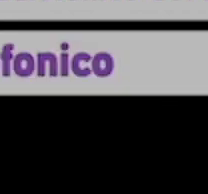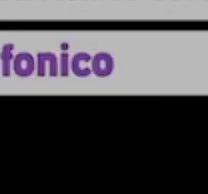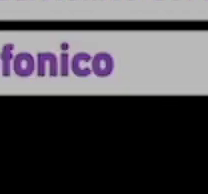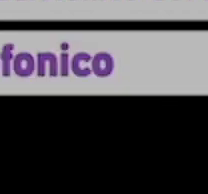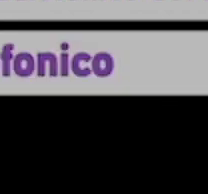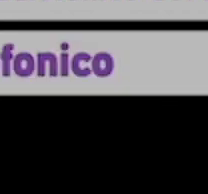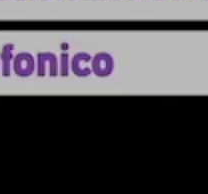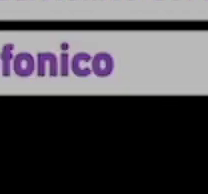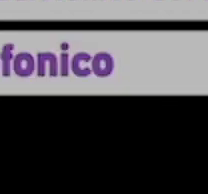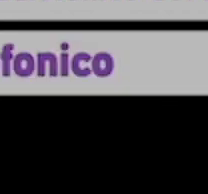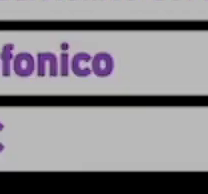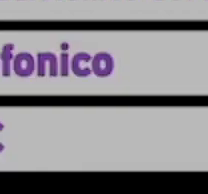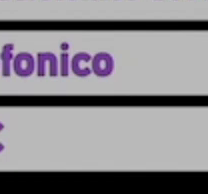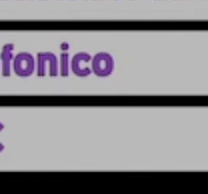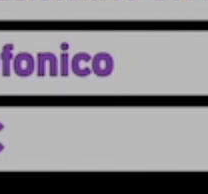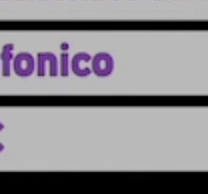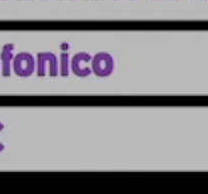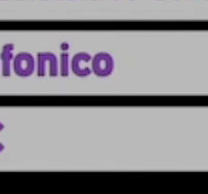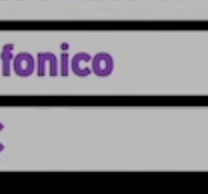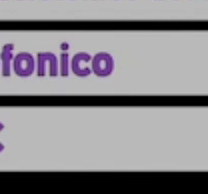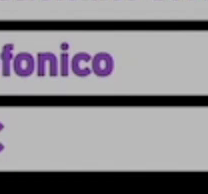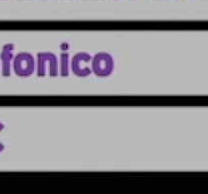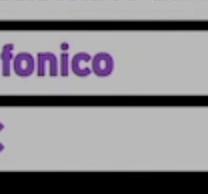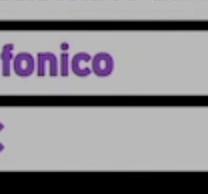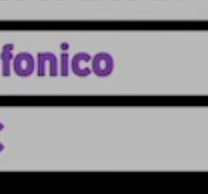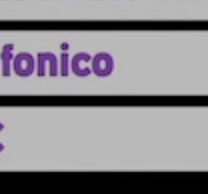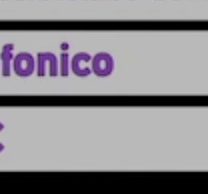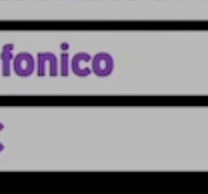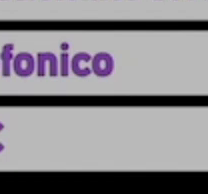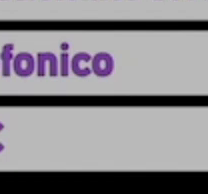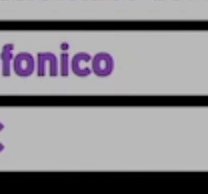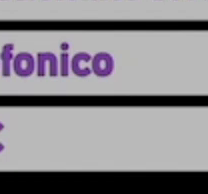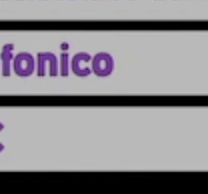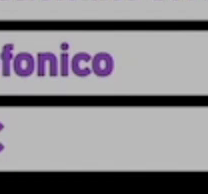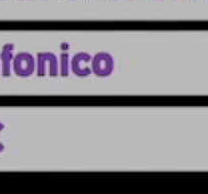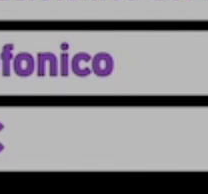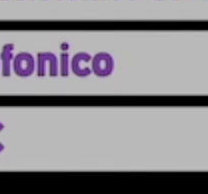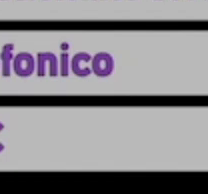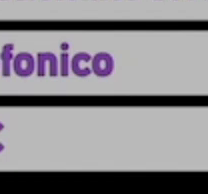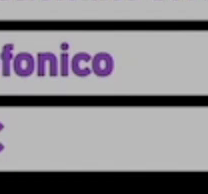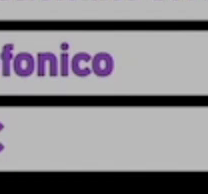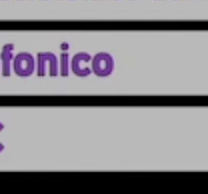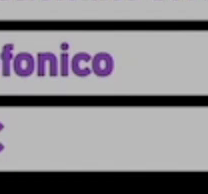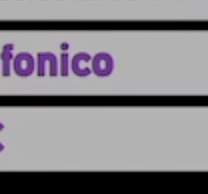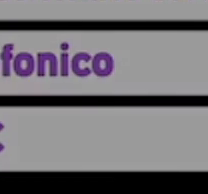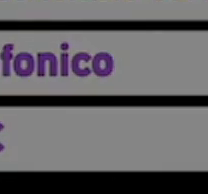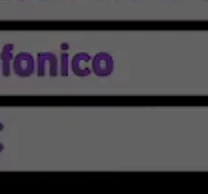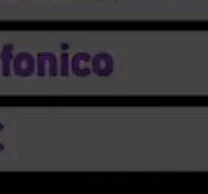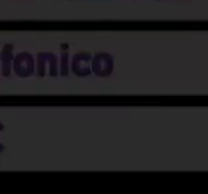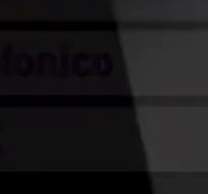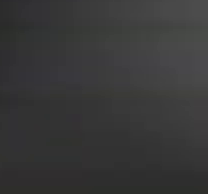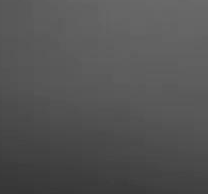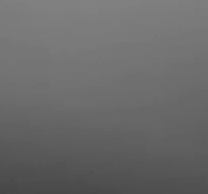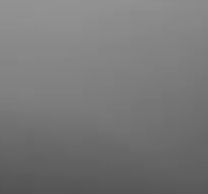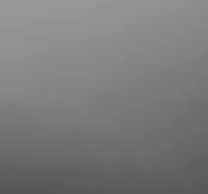programa-radiofónico y en Twitter, laurna-IEC. Queremos tener comunicación con usted. Pásenla muy bien. Hasta la próxima